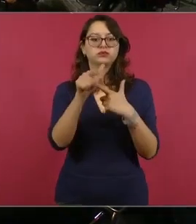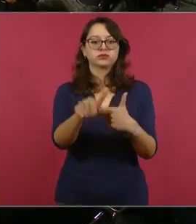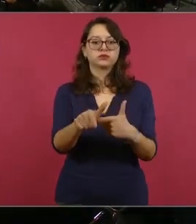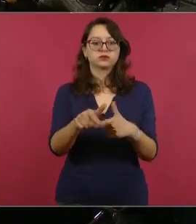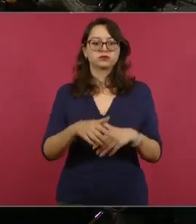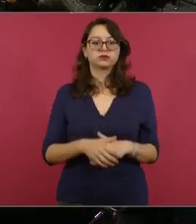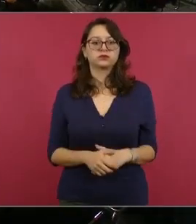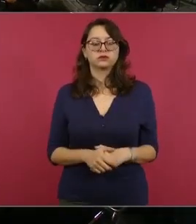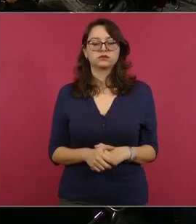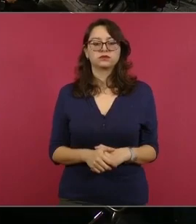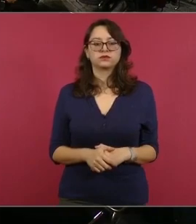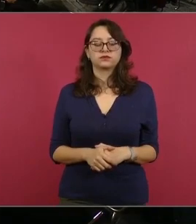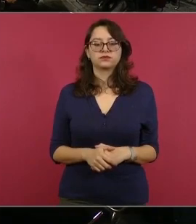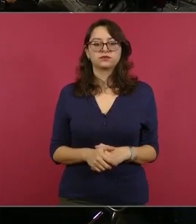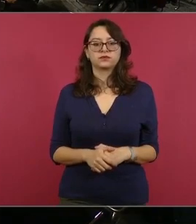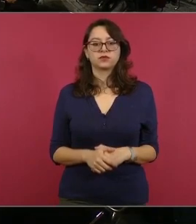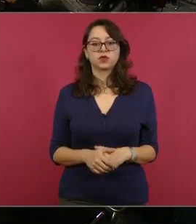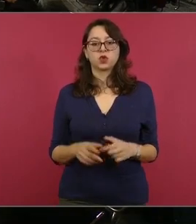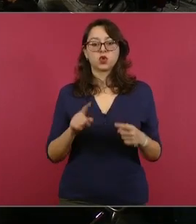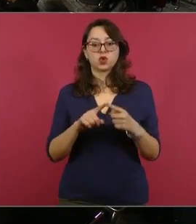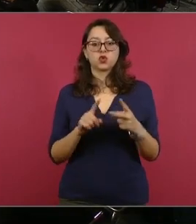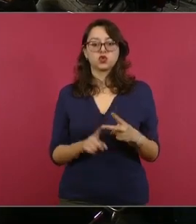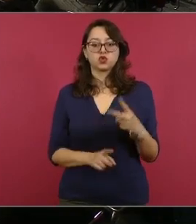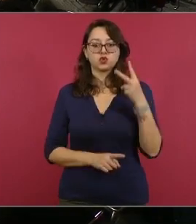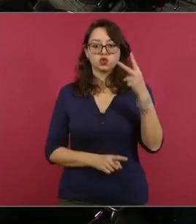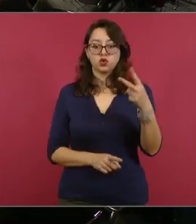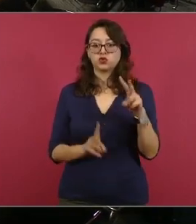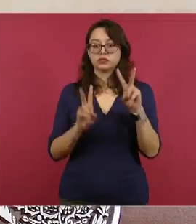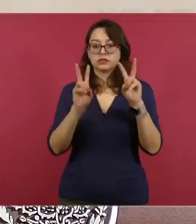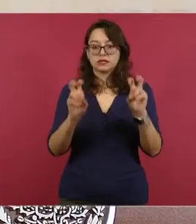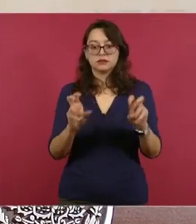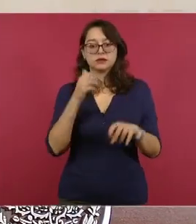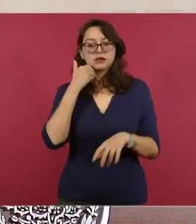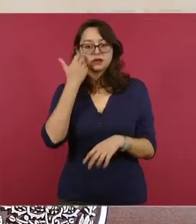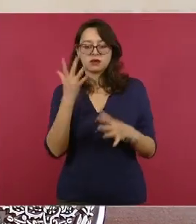avanzando. Hay dos cosas que quiero también aclarar.